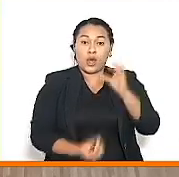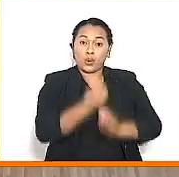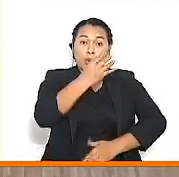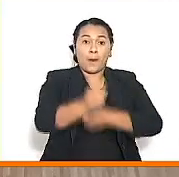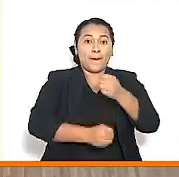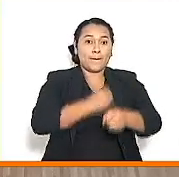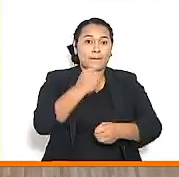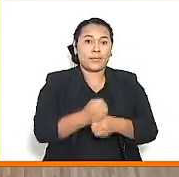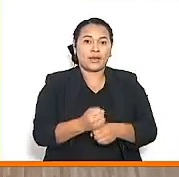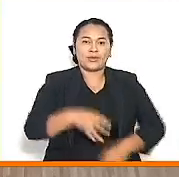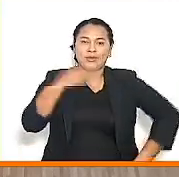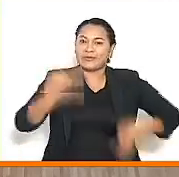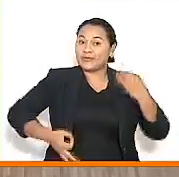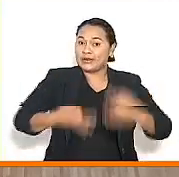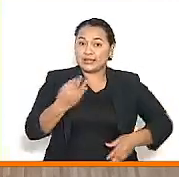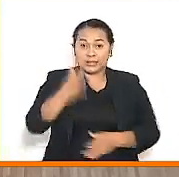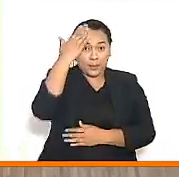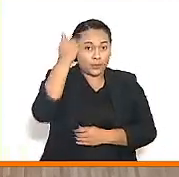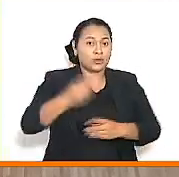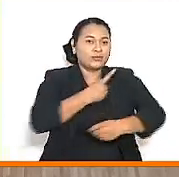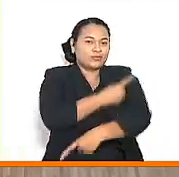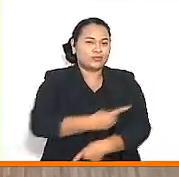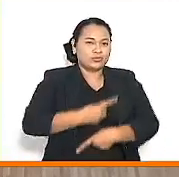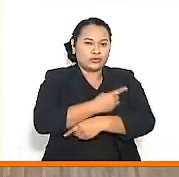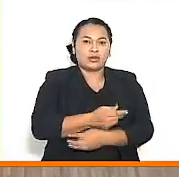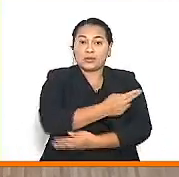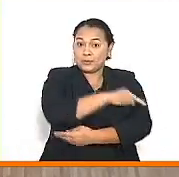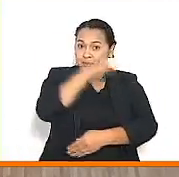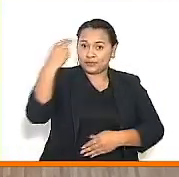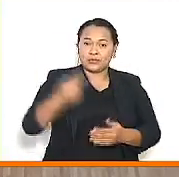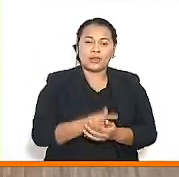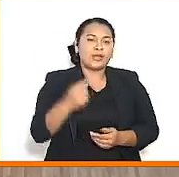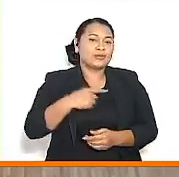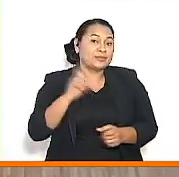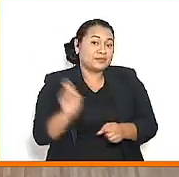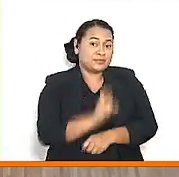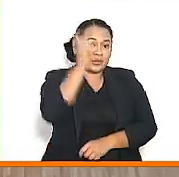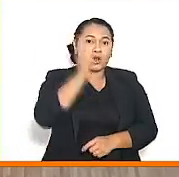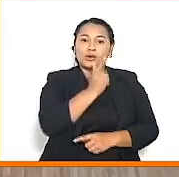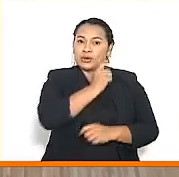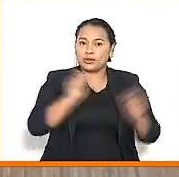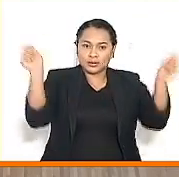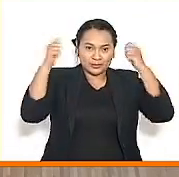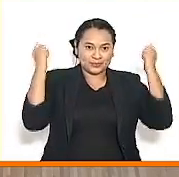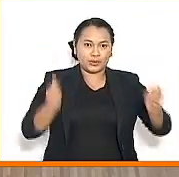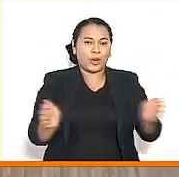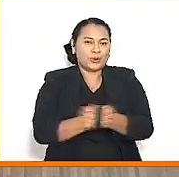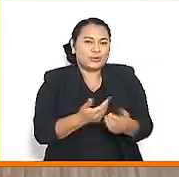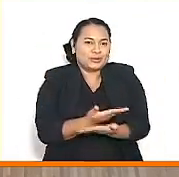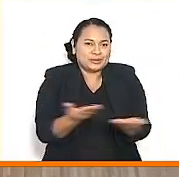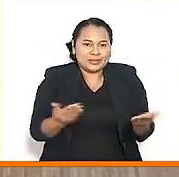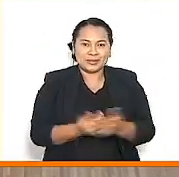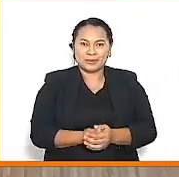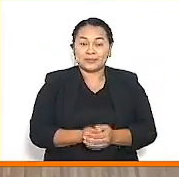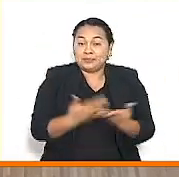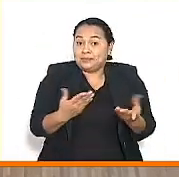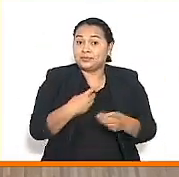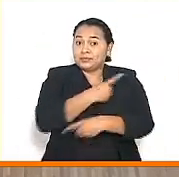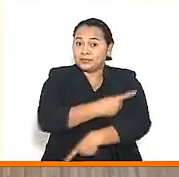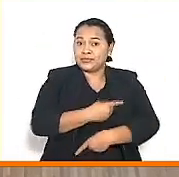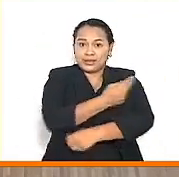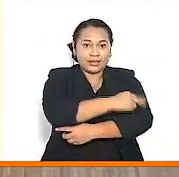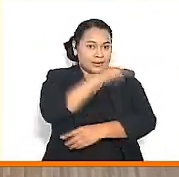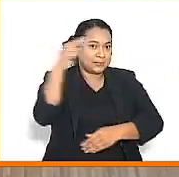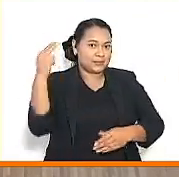año y nos sentimos alegres de disfrutar esta temporada. Yo me gano la Loto celebrando en estas fiestas junto a ustedes. Y vos, ¿cómo disfrutas esta